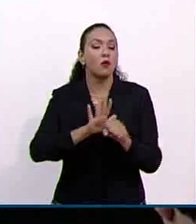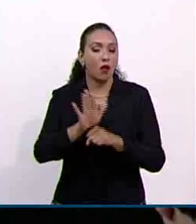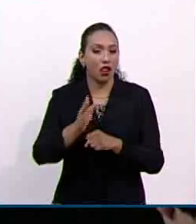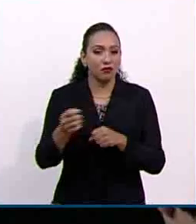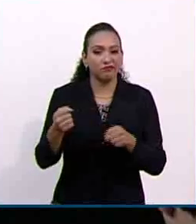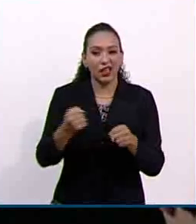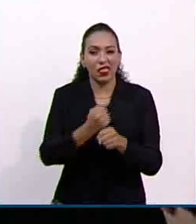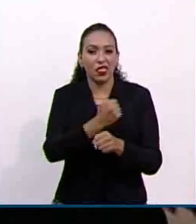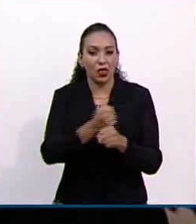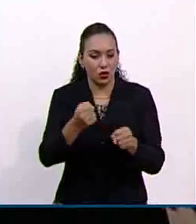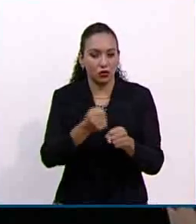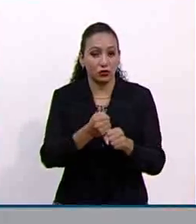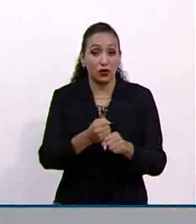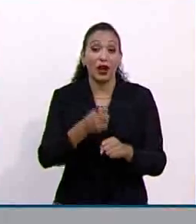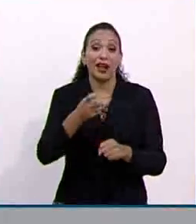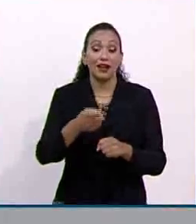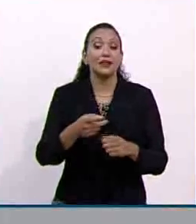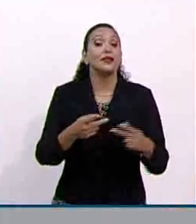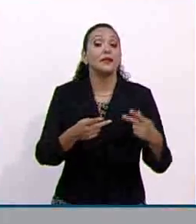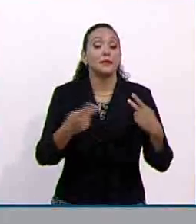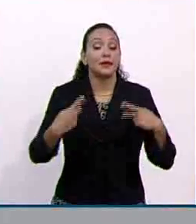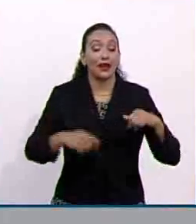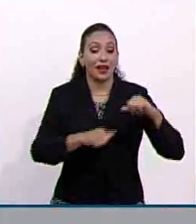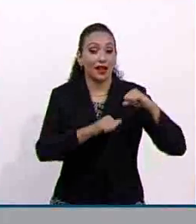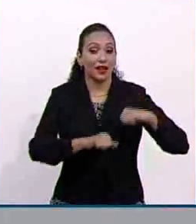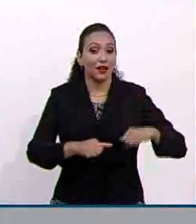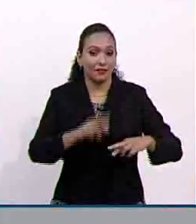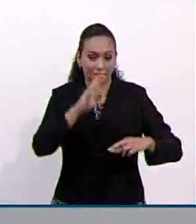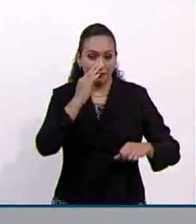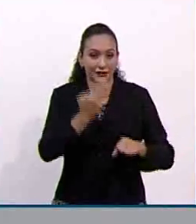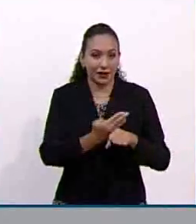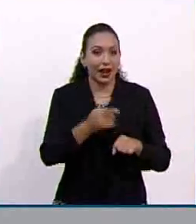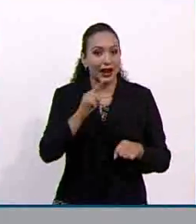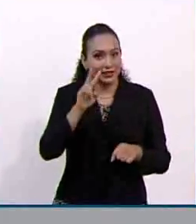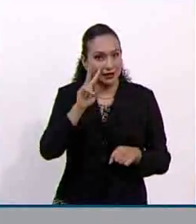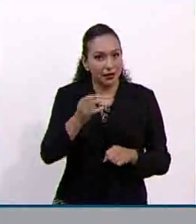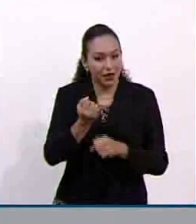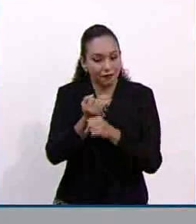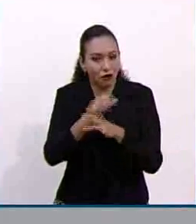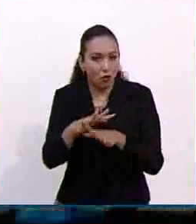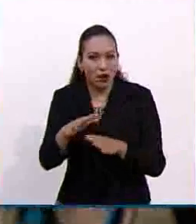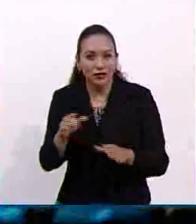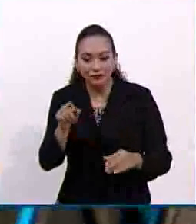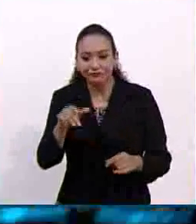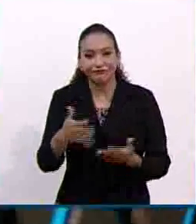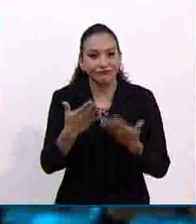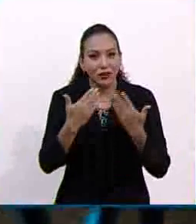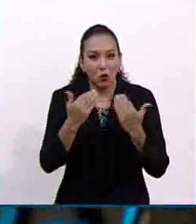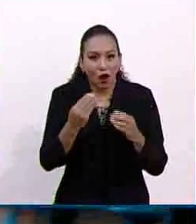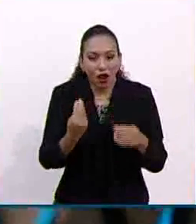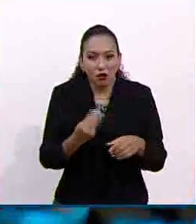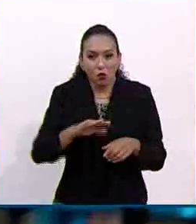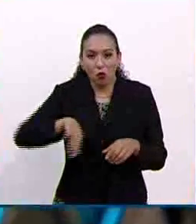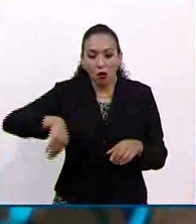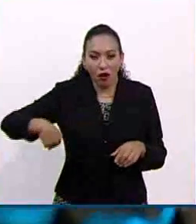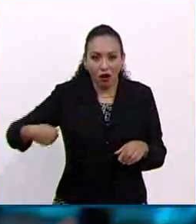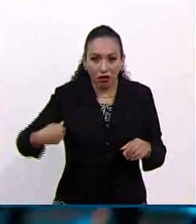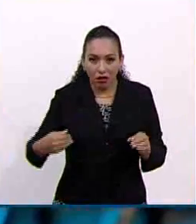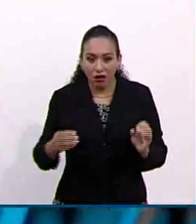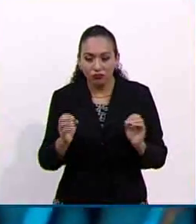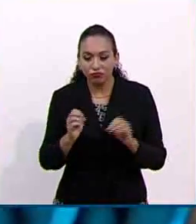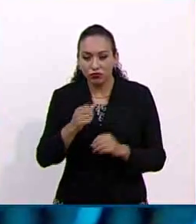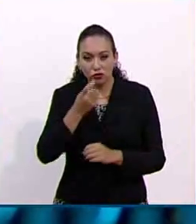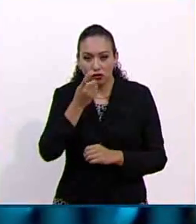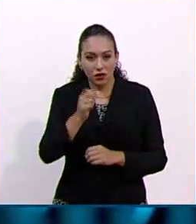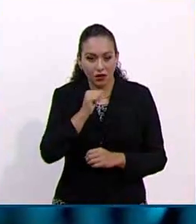la autoridad responsable, pues ahí es donde se registra la omisión de investigar. Pues de acuerdo con el artículo 21